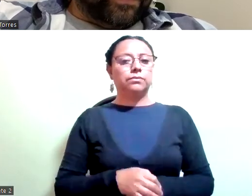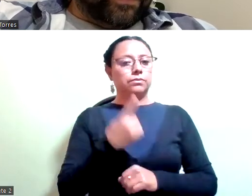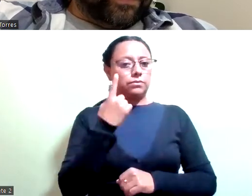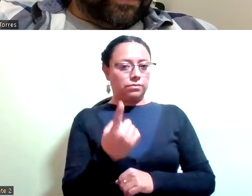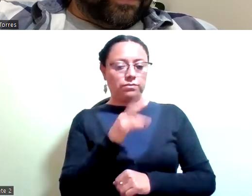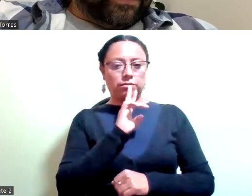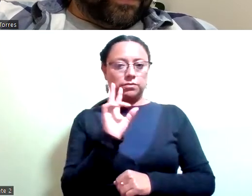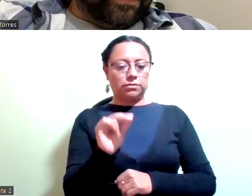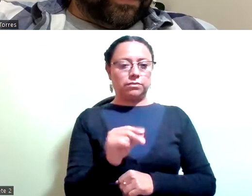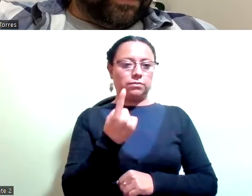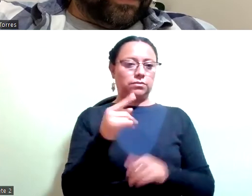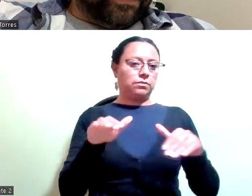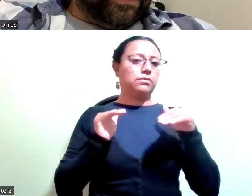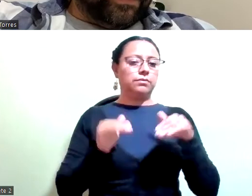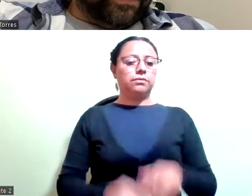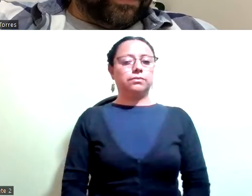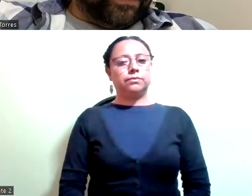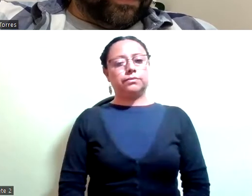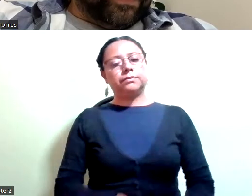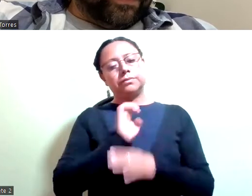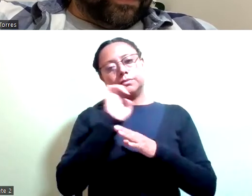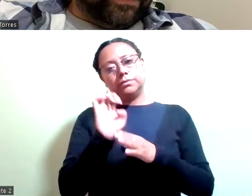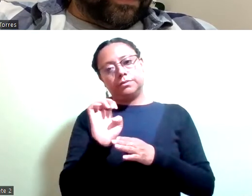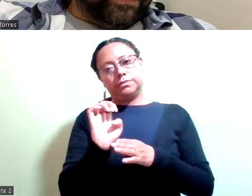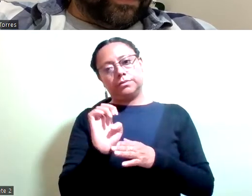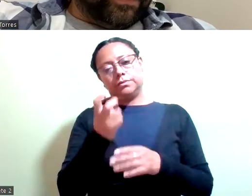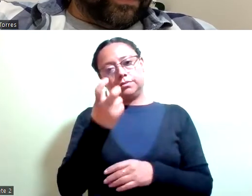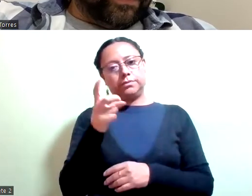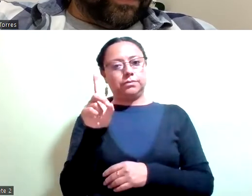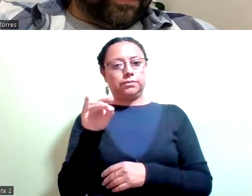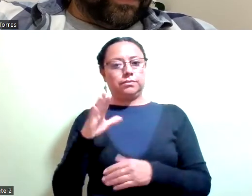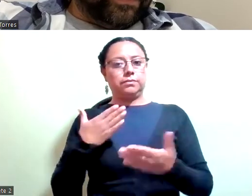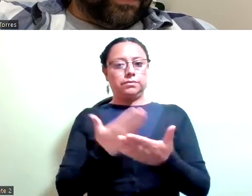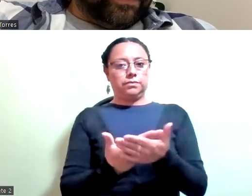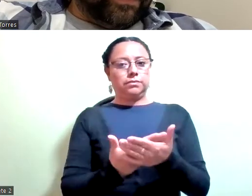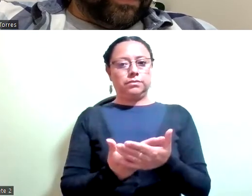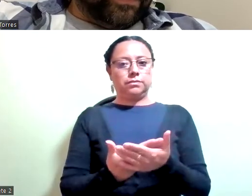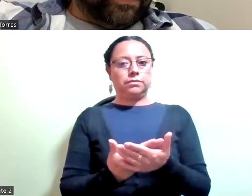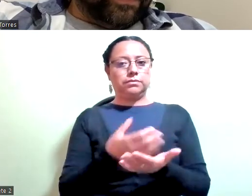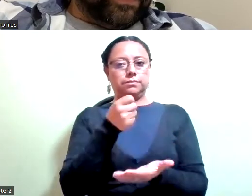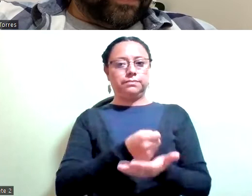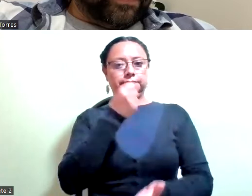contra y 1 abstención. En consecuencia, se aprueba el dictamen de referencia.